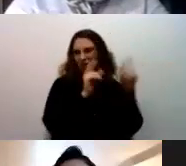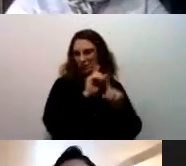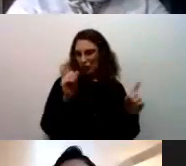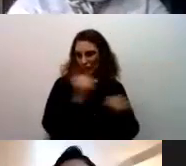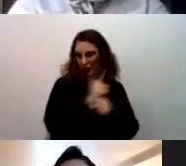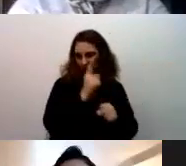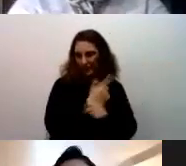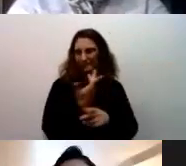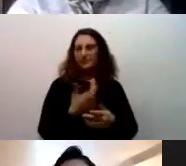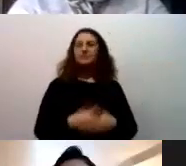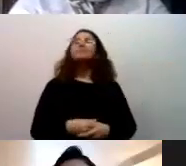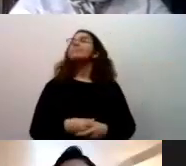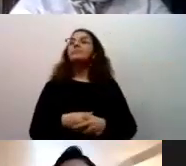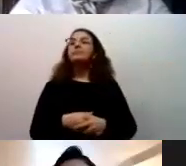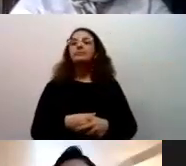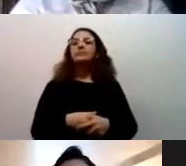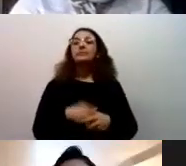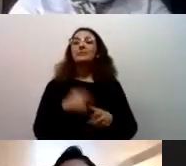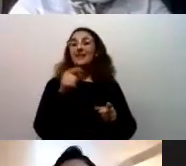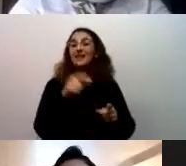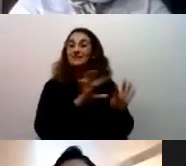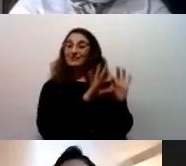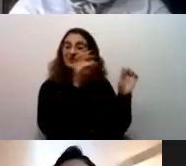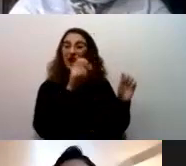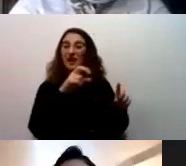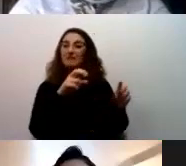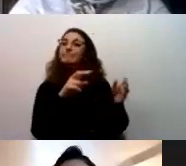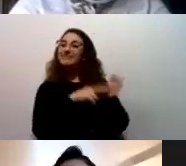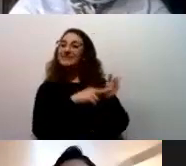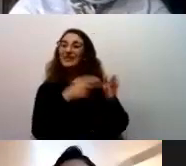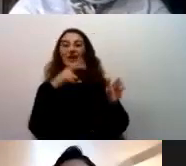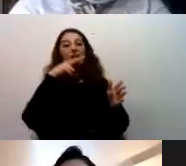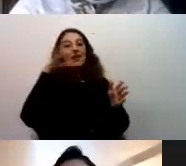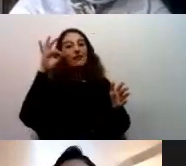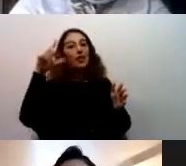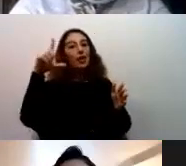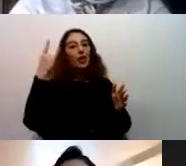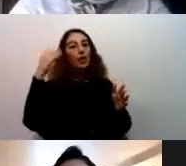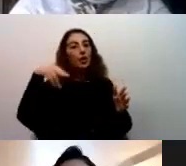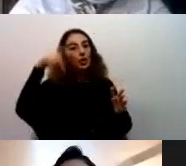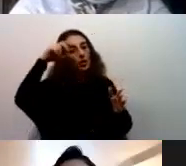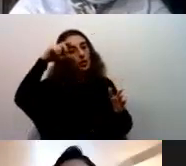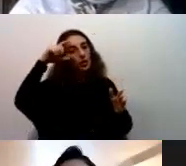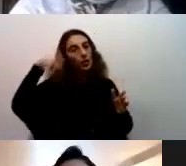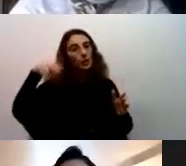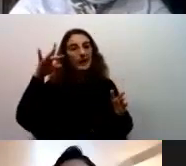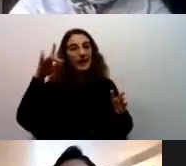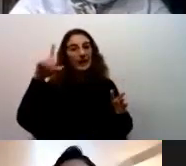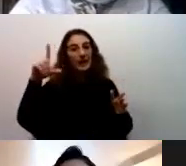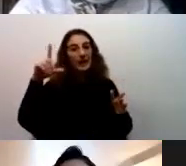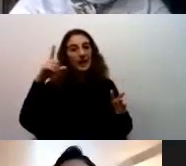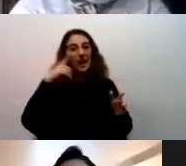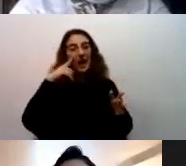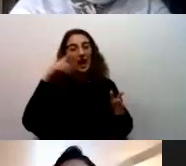Este es el volumen libre de riesgo. Este dibujo que tenemos en este, no sé si